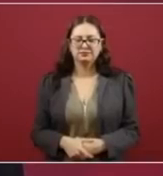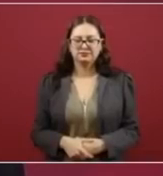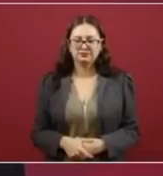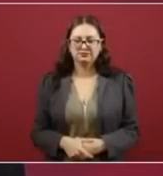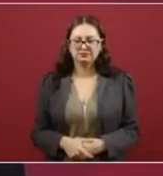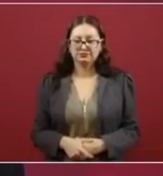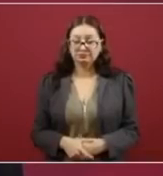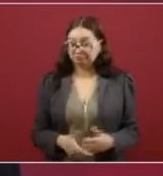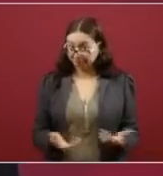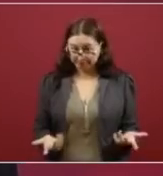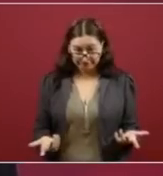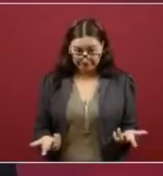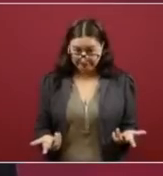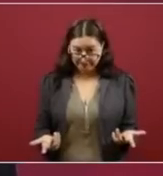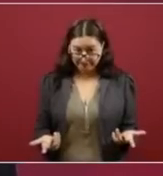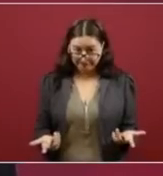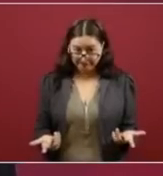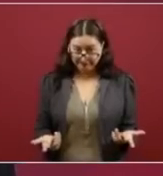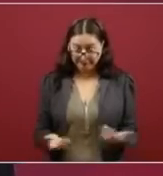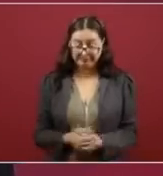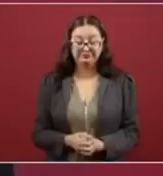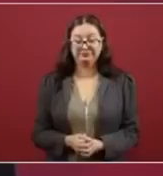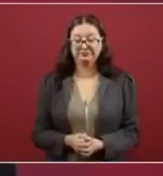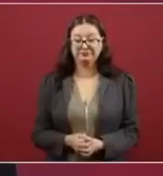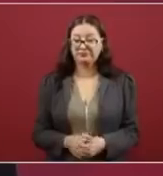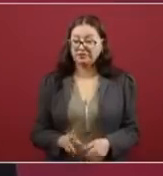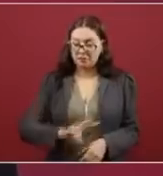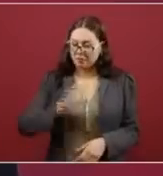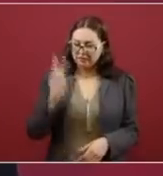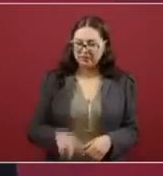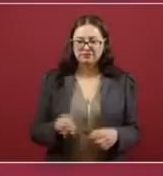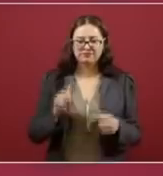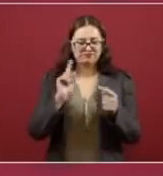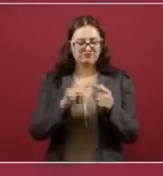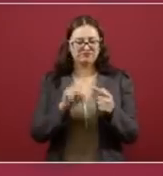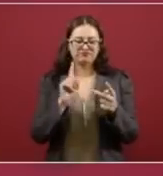sin duda hay 2